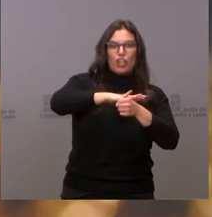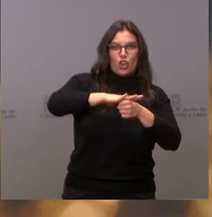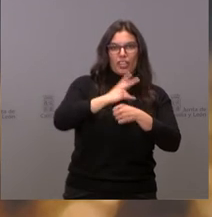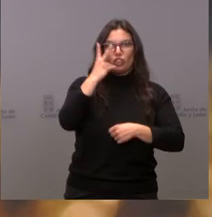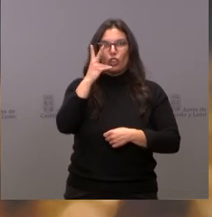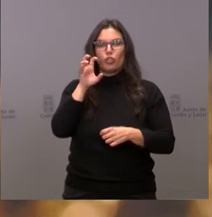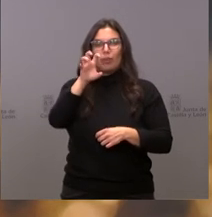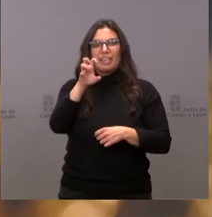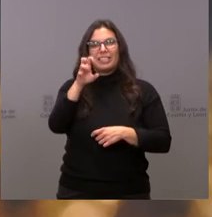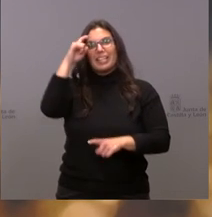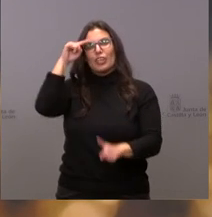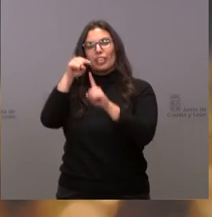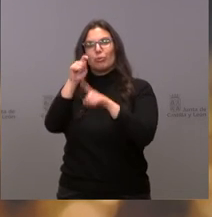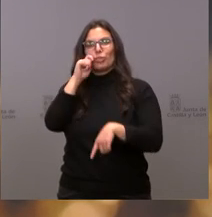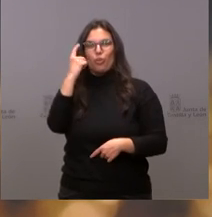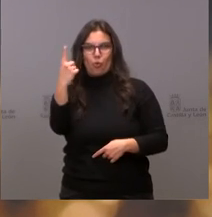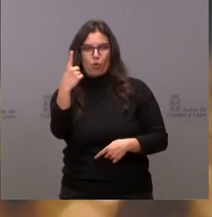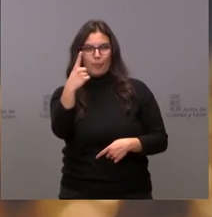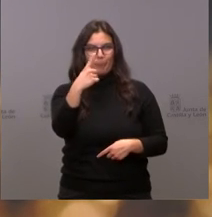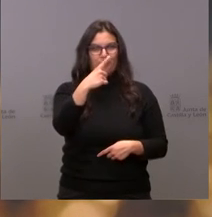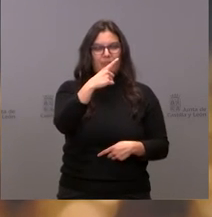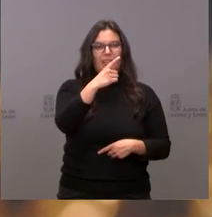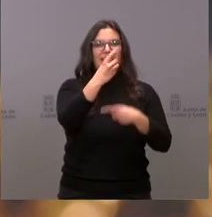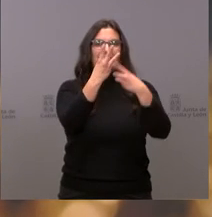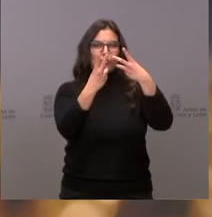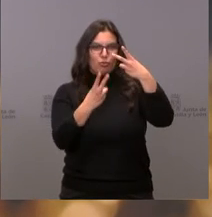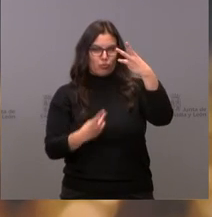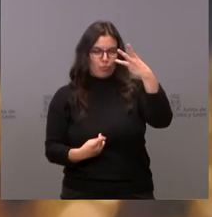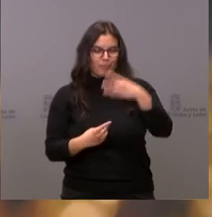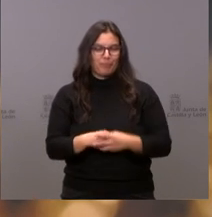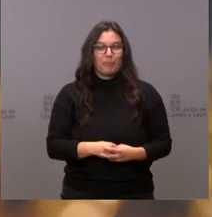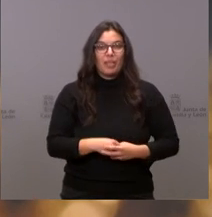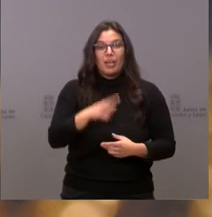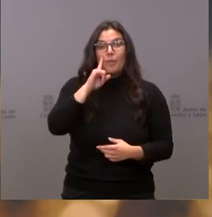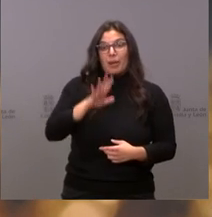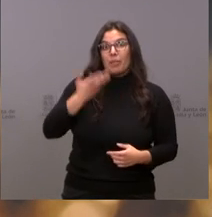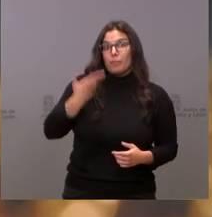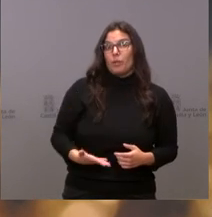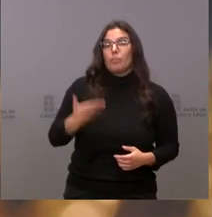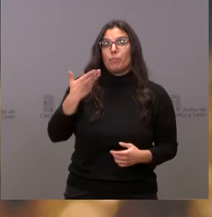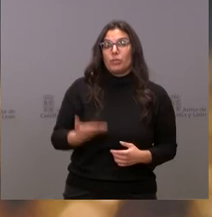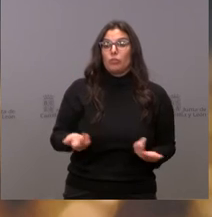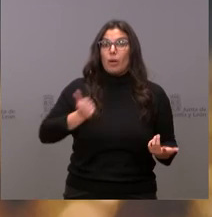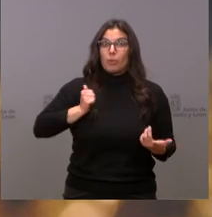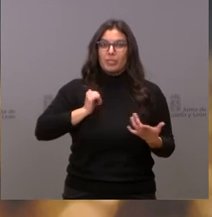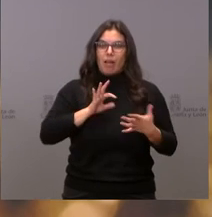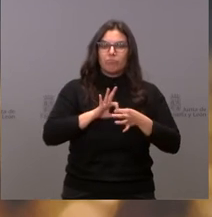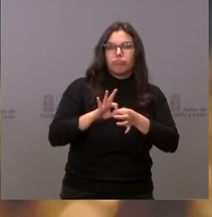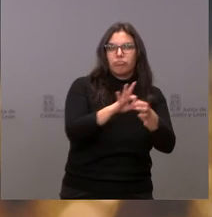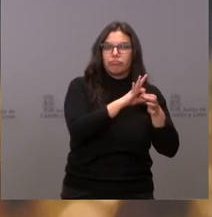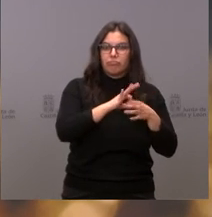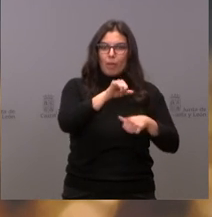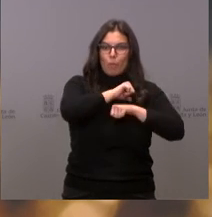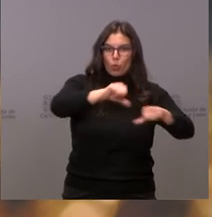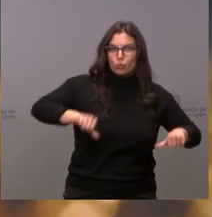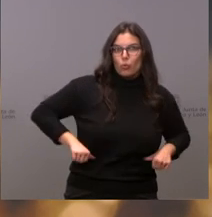un destino turístico nos parece muy importante yo creo que aprovechar tanto portugal